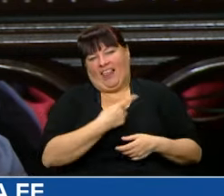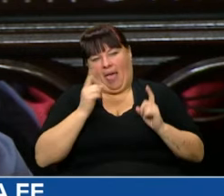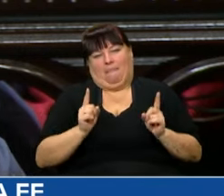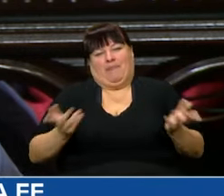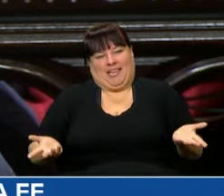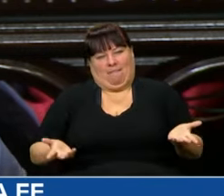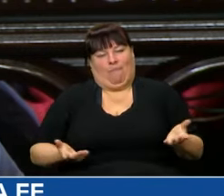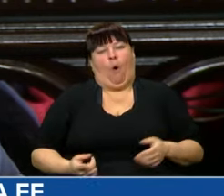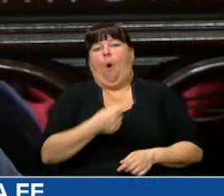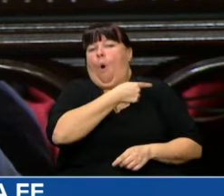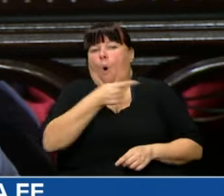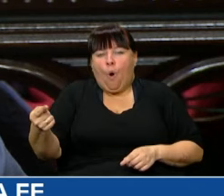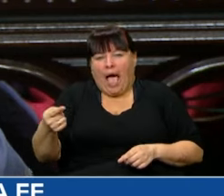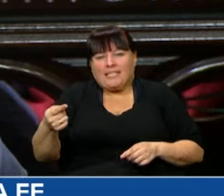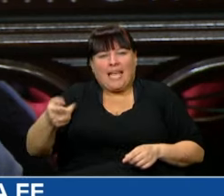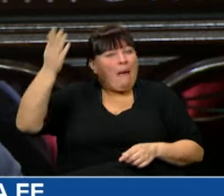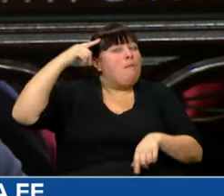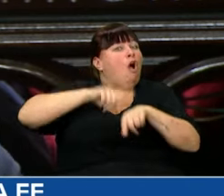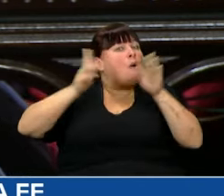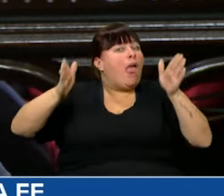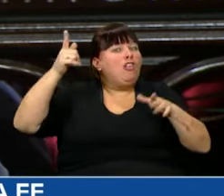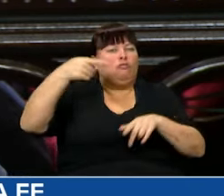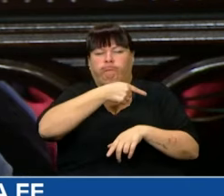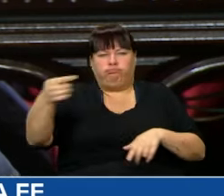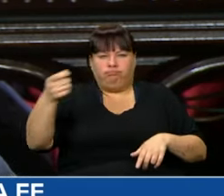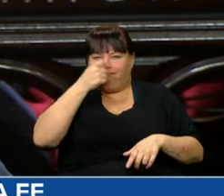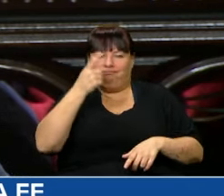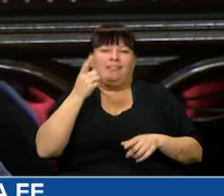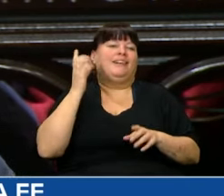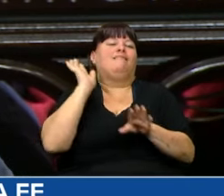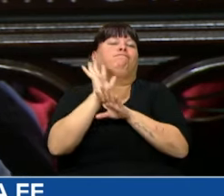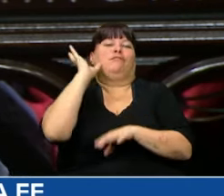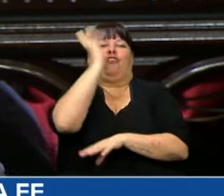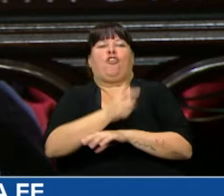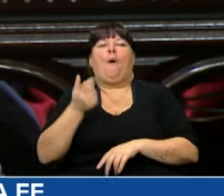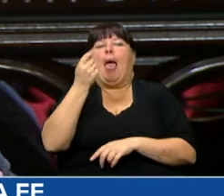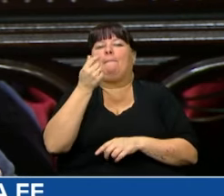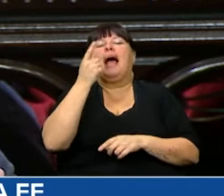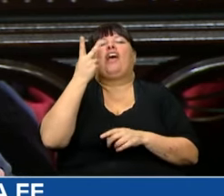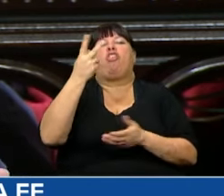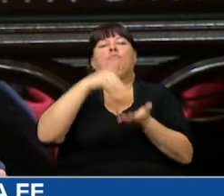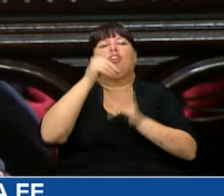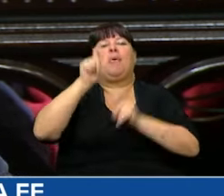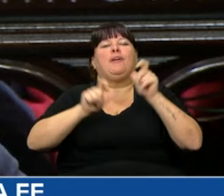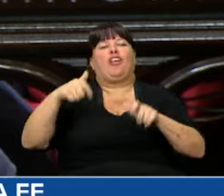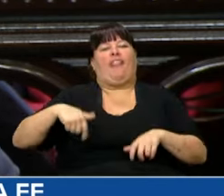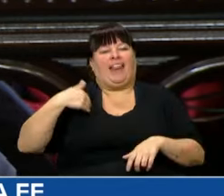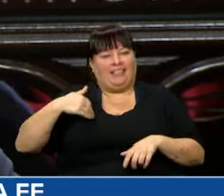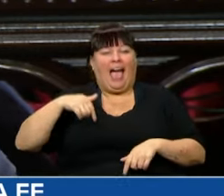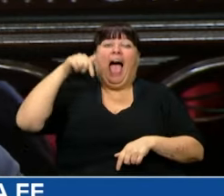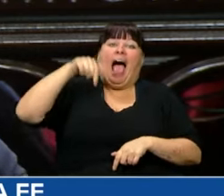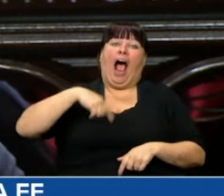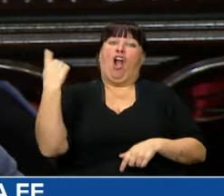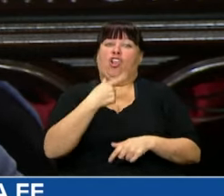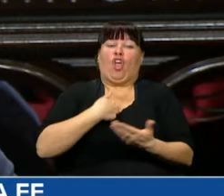mismos. Tardaron una semana en aquel momento en meterle la mano al bolsillo a 2.5 millones de argentinos, y ahora